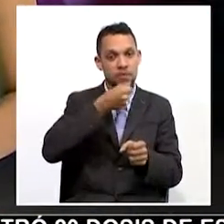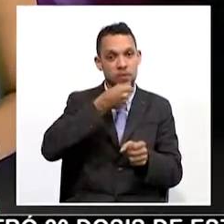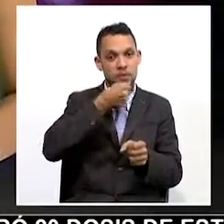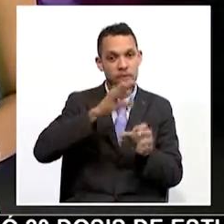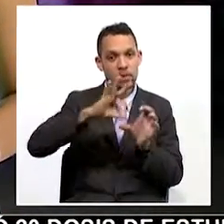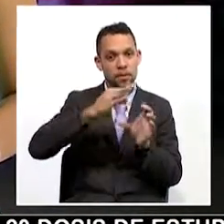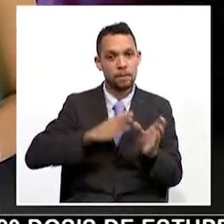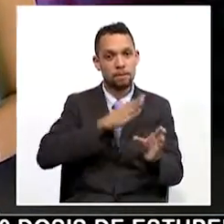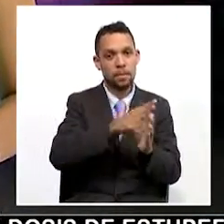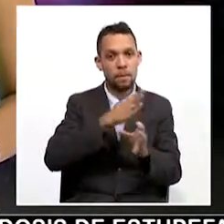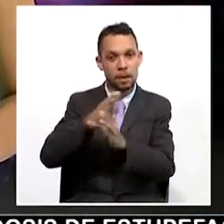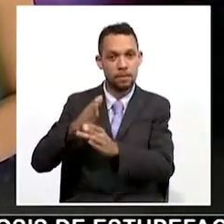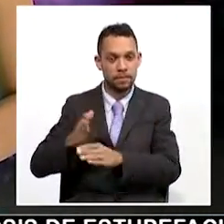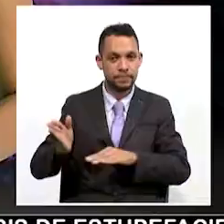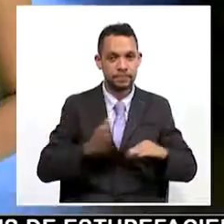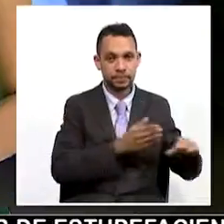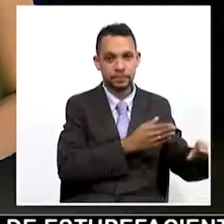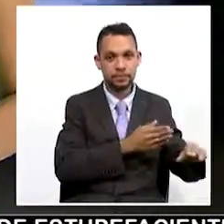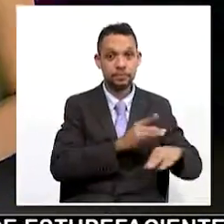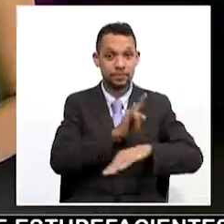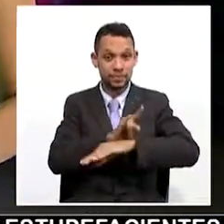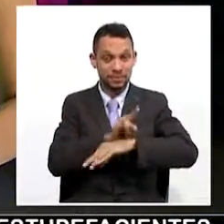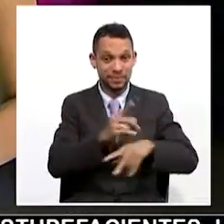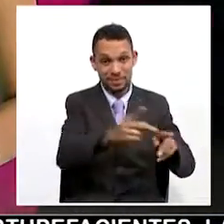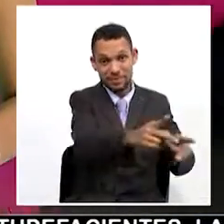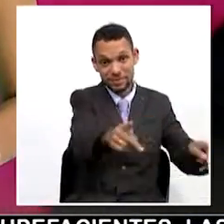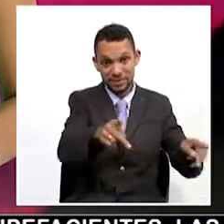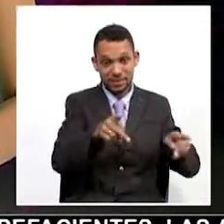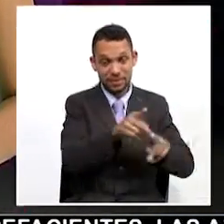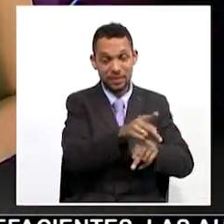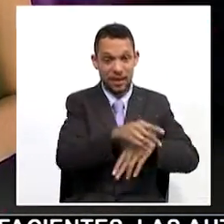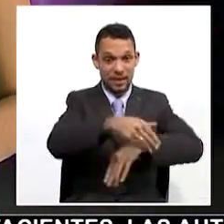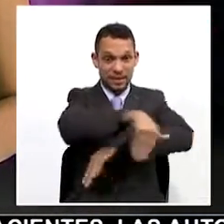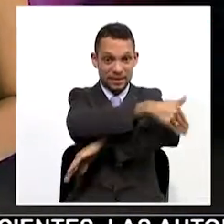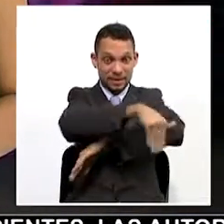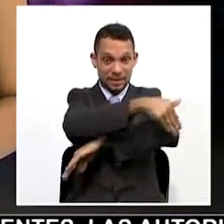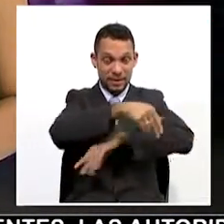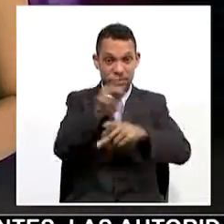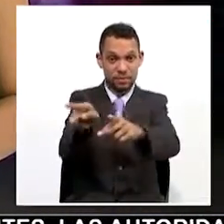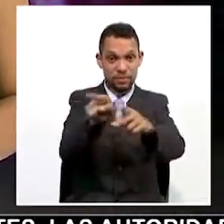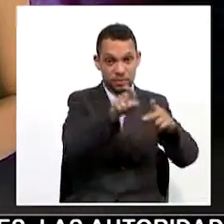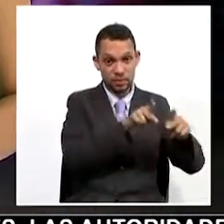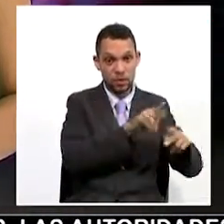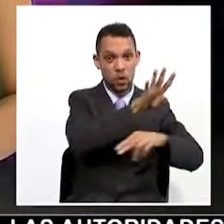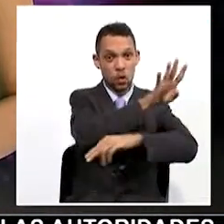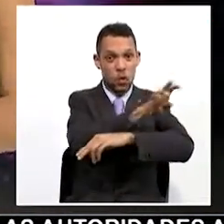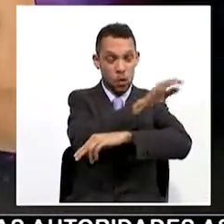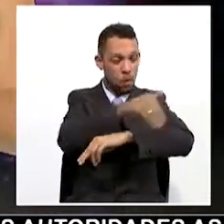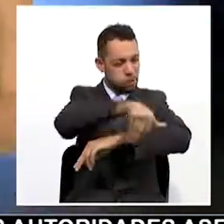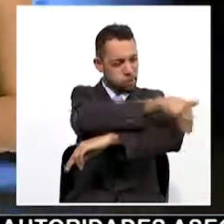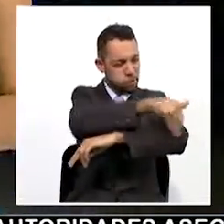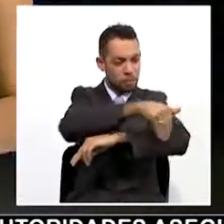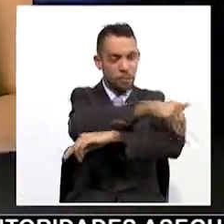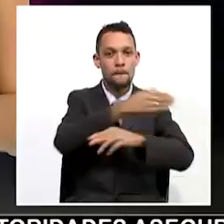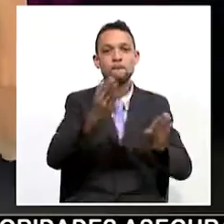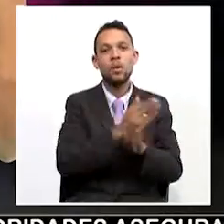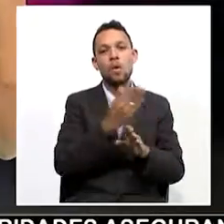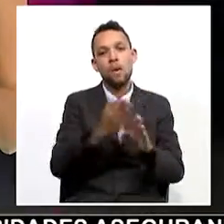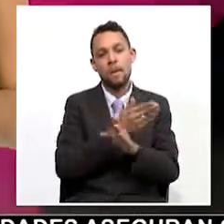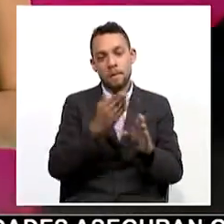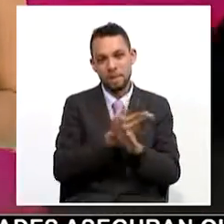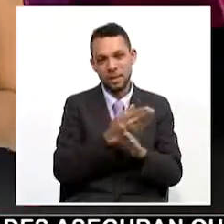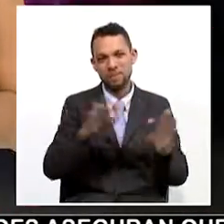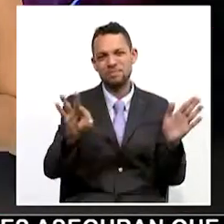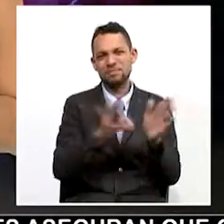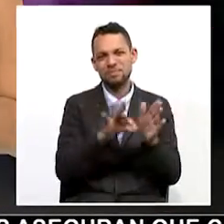4K móviles fueron instalados en los puentes de la carrera novena en Pereira, mejorando la seguridad de este sector afligido durante muchos años